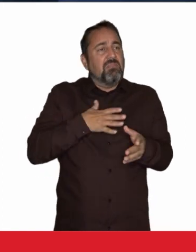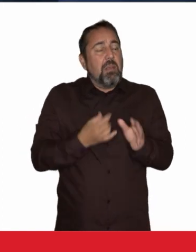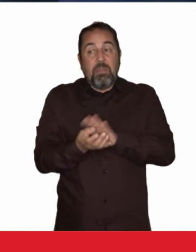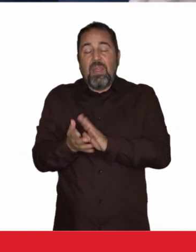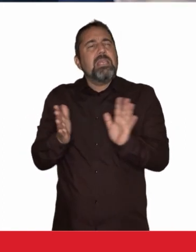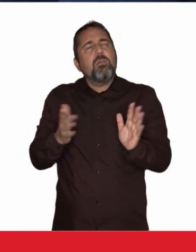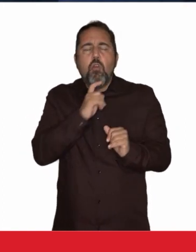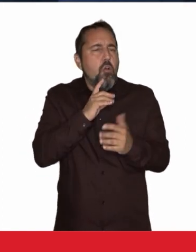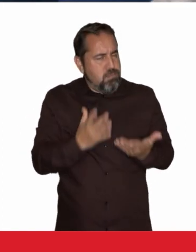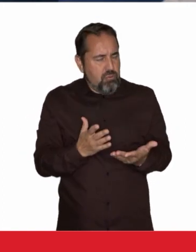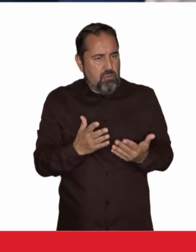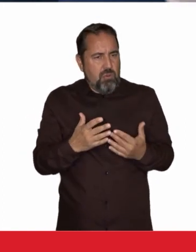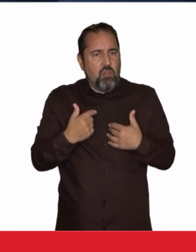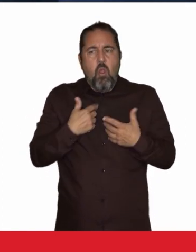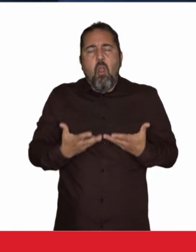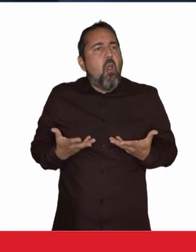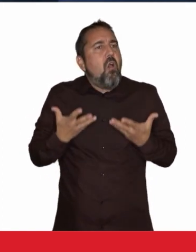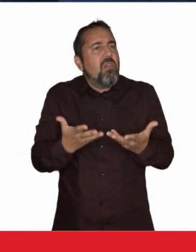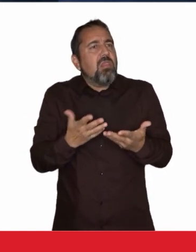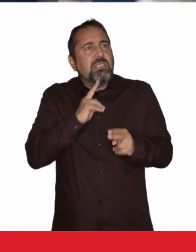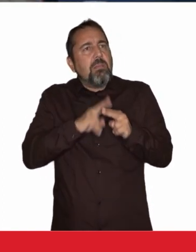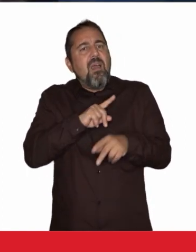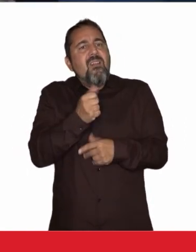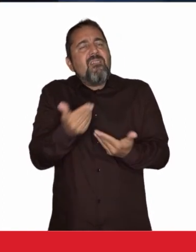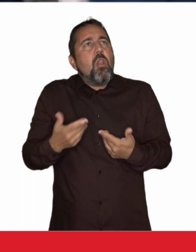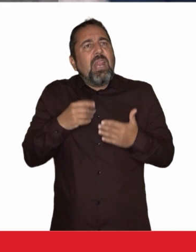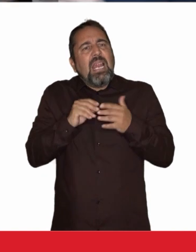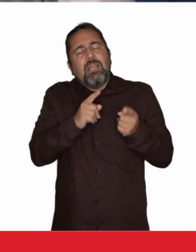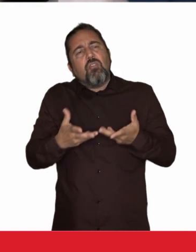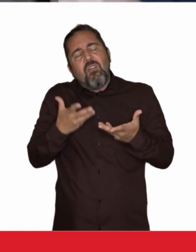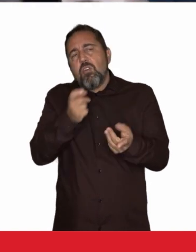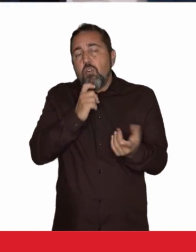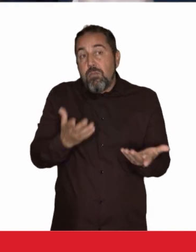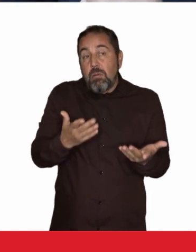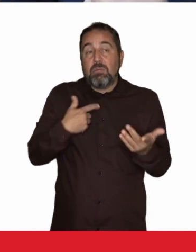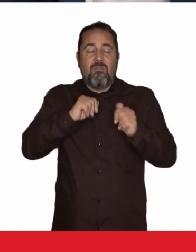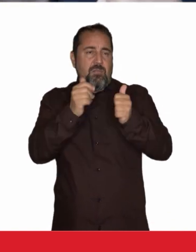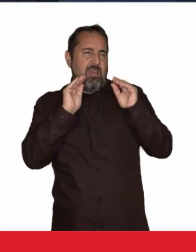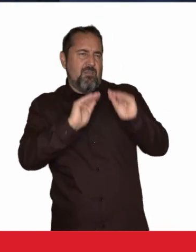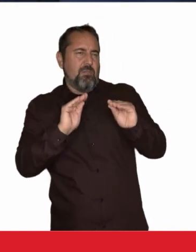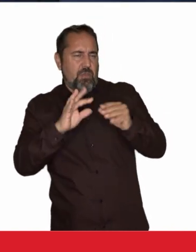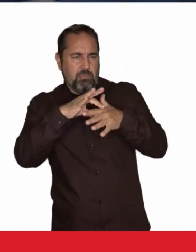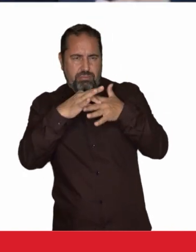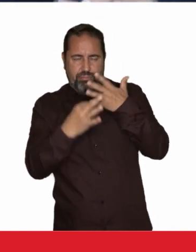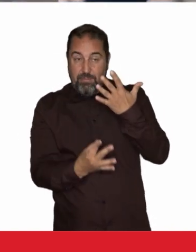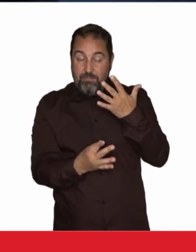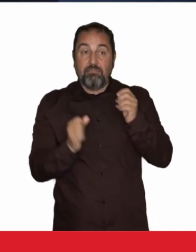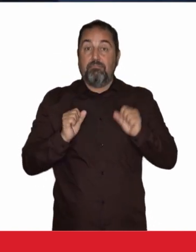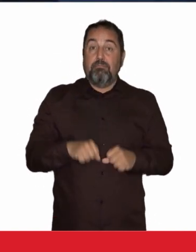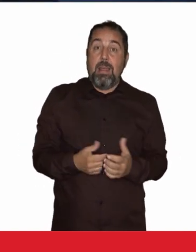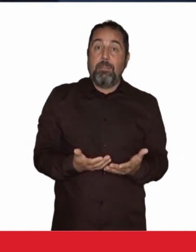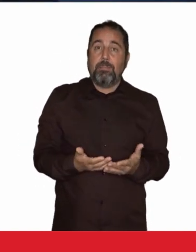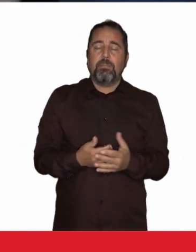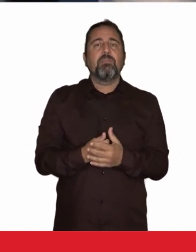quieren emprender, personas con diversidad intelectual que quieren emprender, y cómo creo, cómo ofrezco este valor a mis clientes con